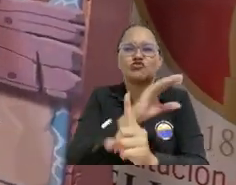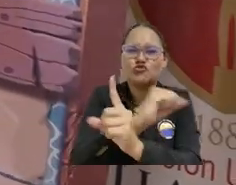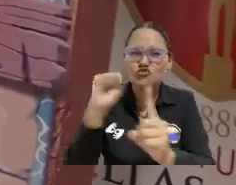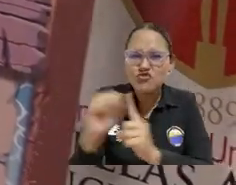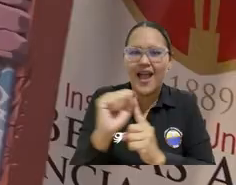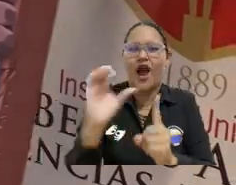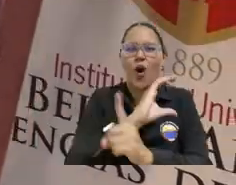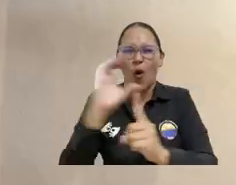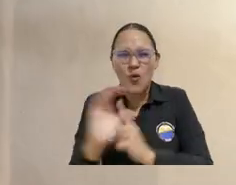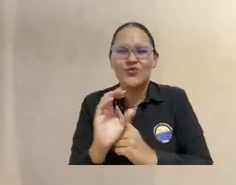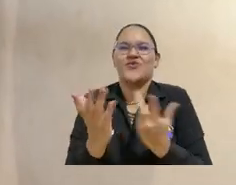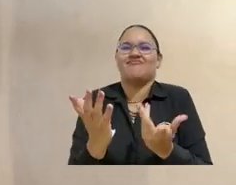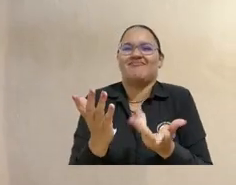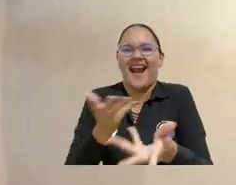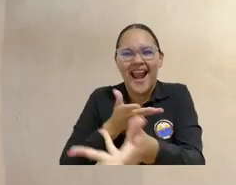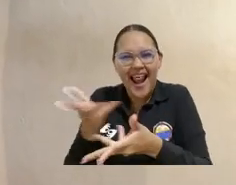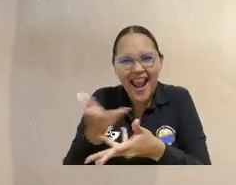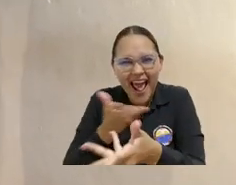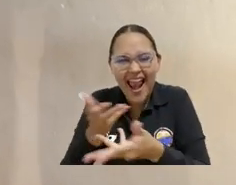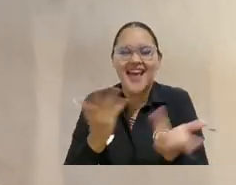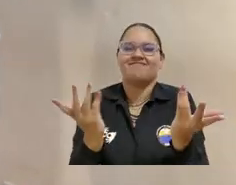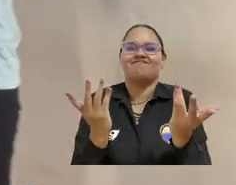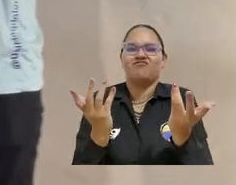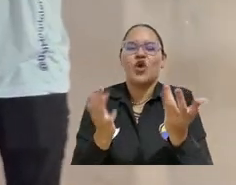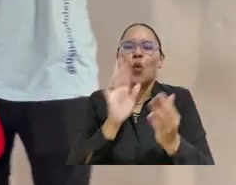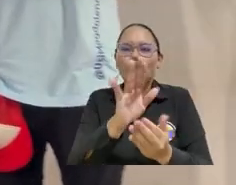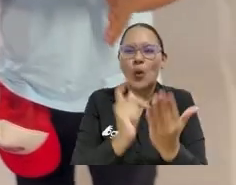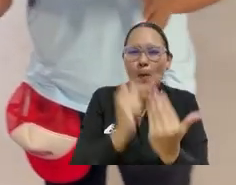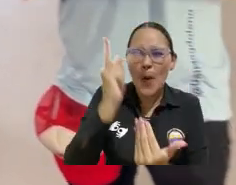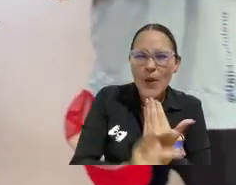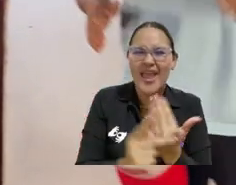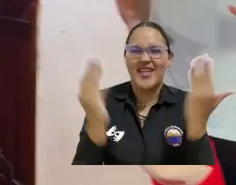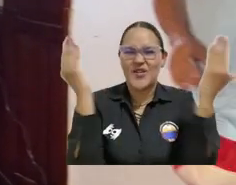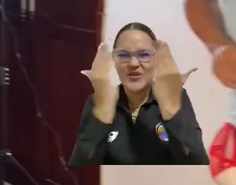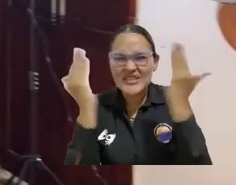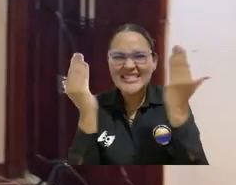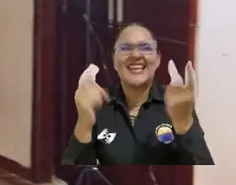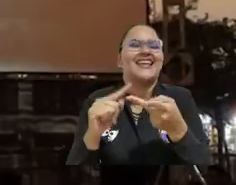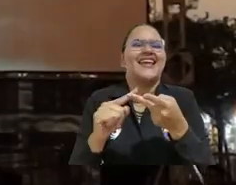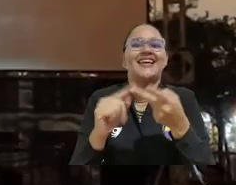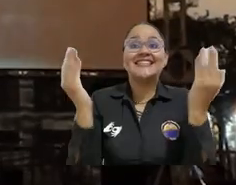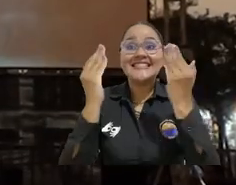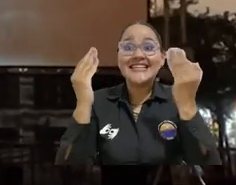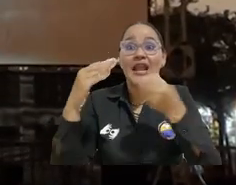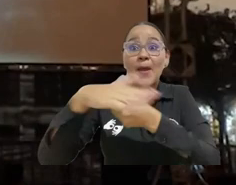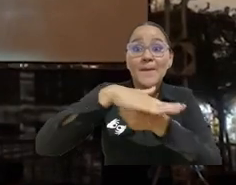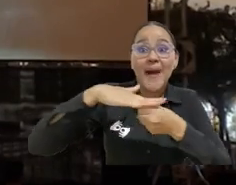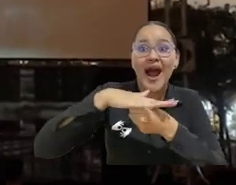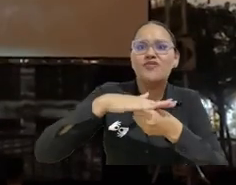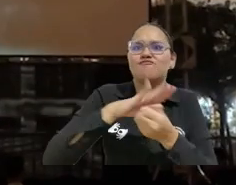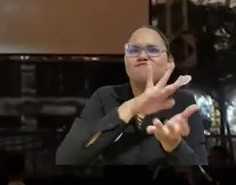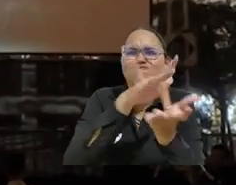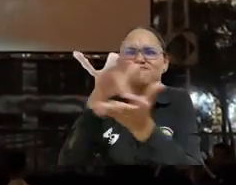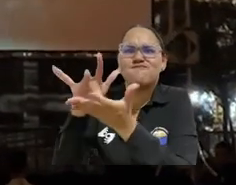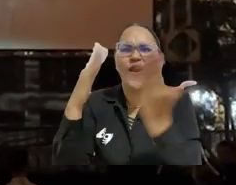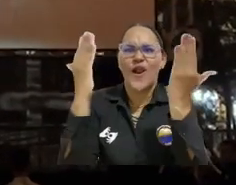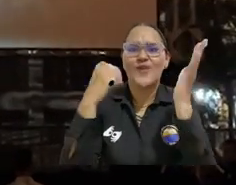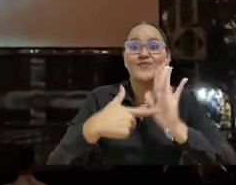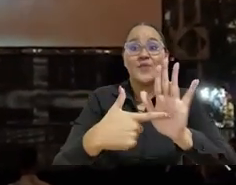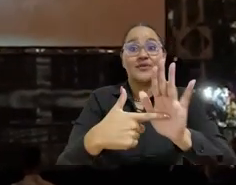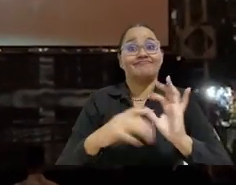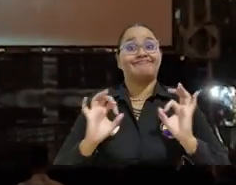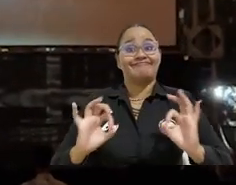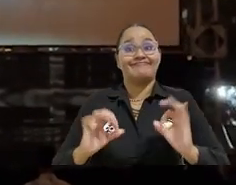en lo social y cultural. Los conversatorios, las presentaciones de proyectos audiovisuales y cine en los barrios fueron las jornadas con